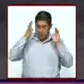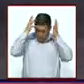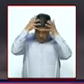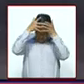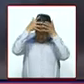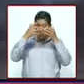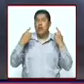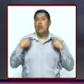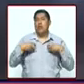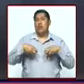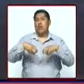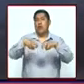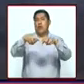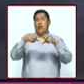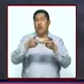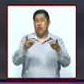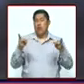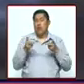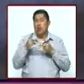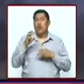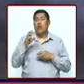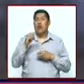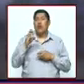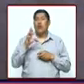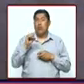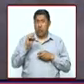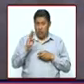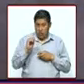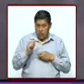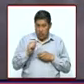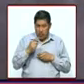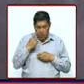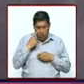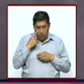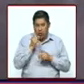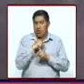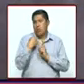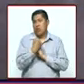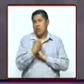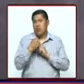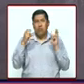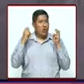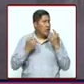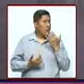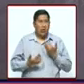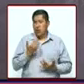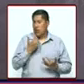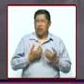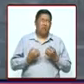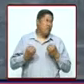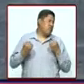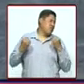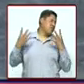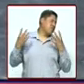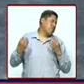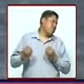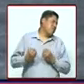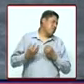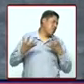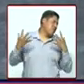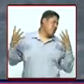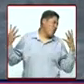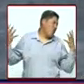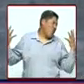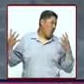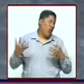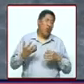se trasladó hoy a la provincia de Córdoba para conocer de primera mano la situación en la zona por los incendios que han arrasado kilómetros de hectáreas